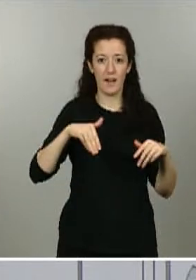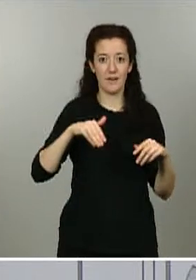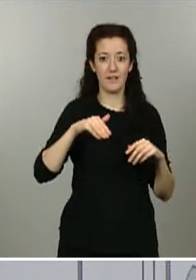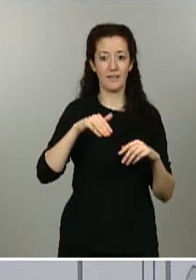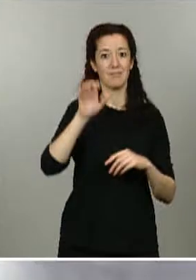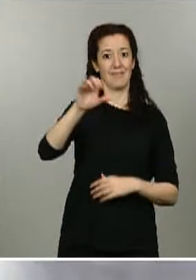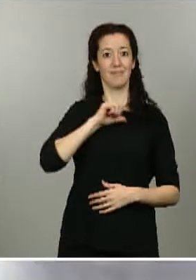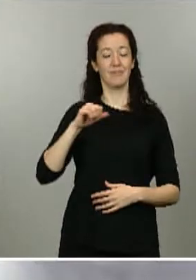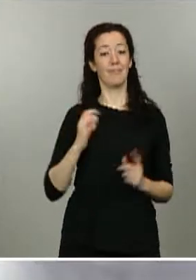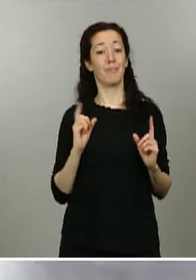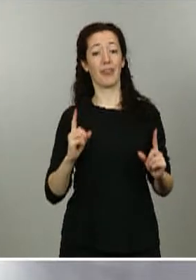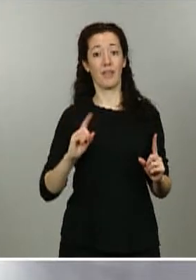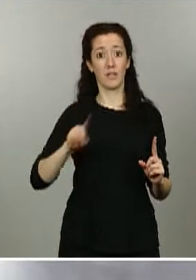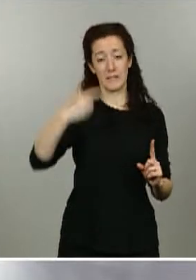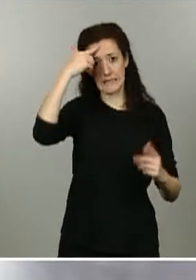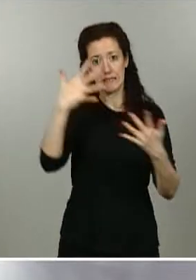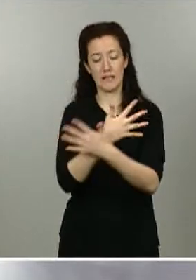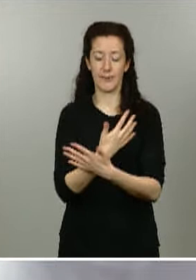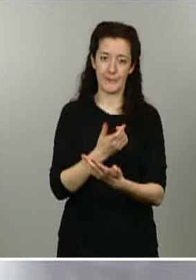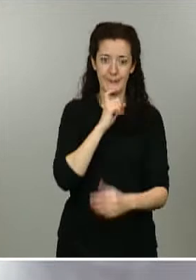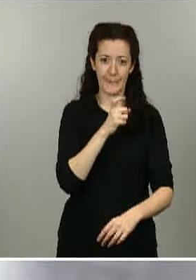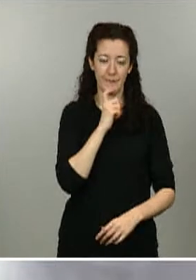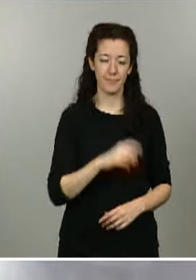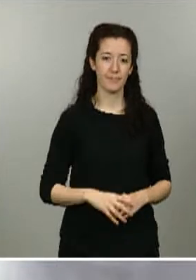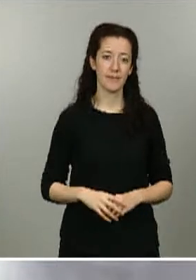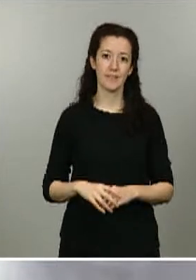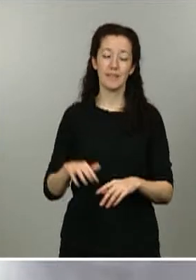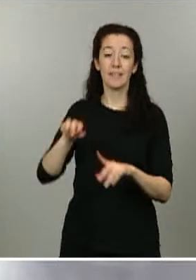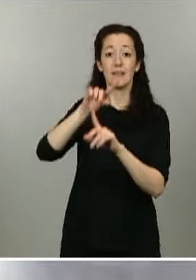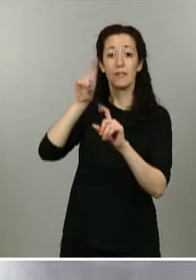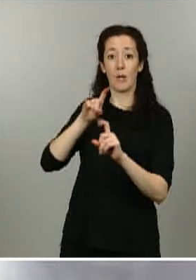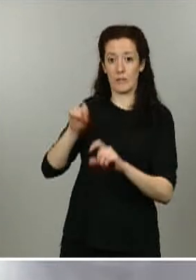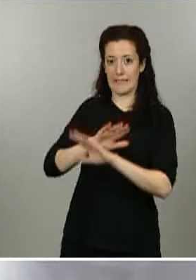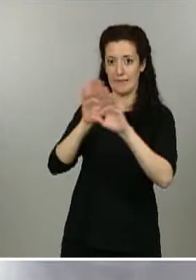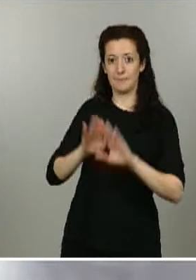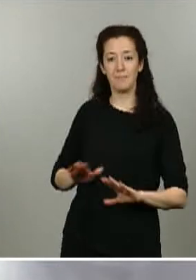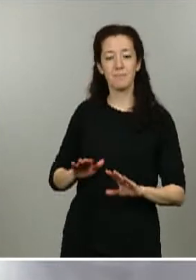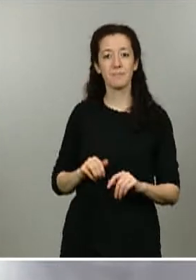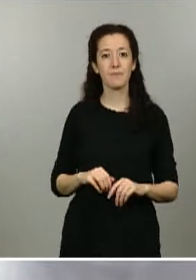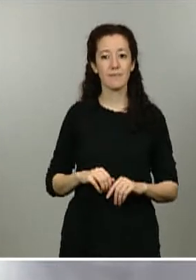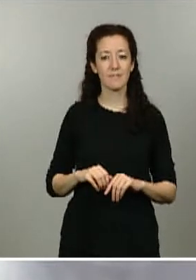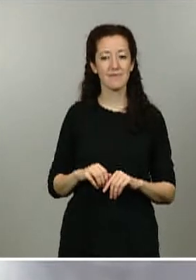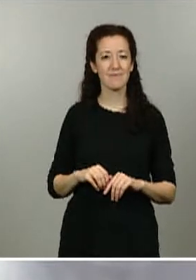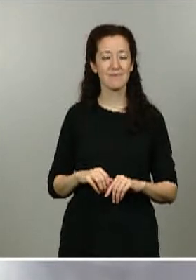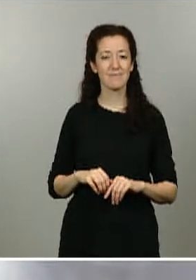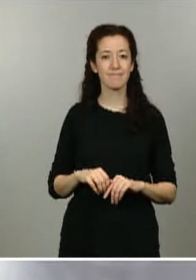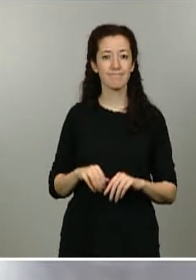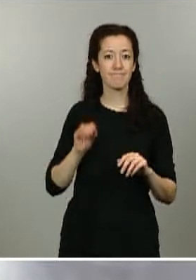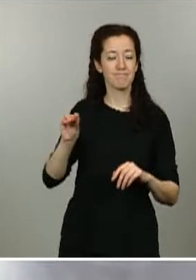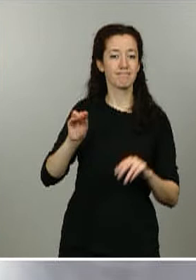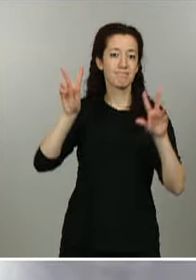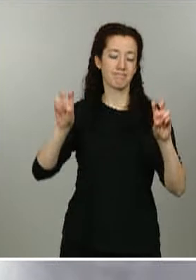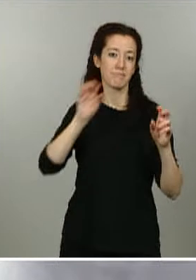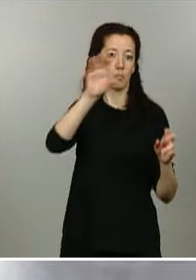encarar algunas últimas preguntas, las hay sobre la situación de distintas comunidades. Apunt Media pregunta: ¿cuándo publicarán